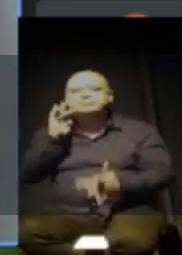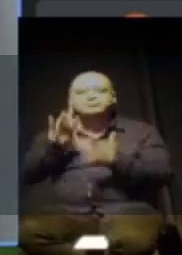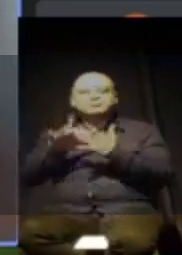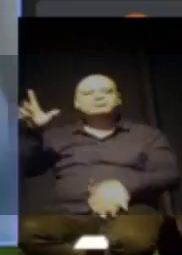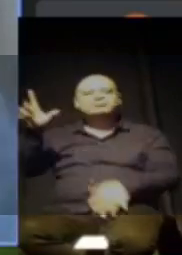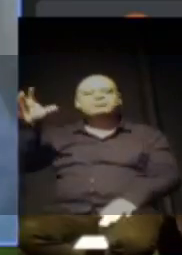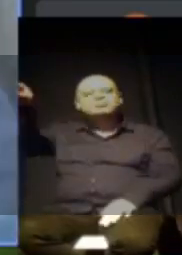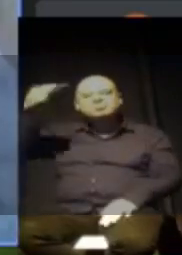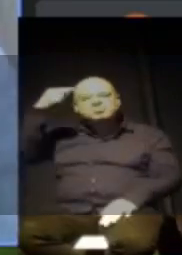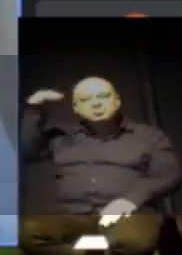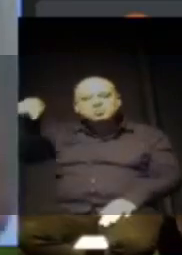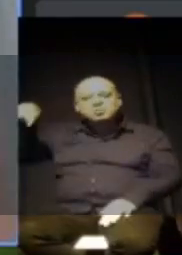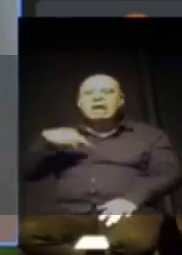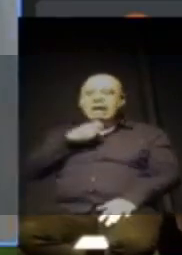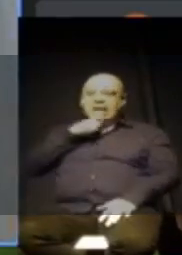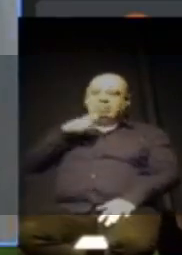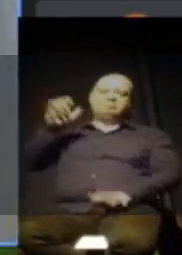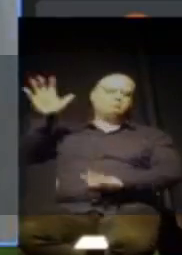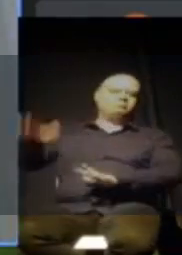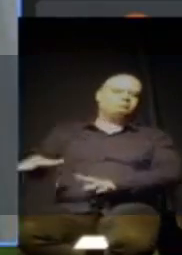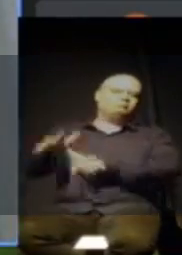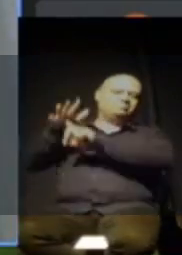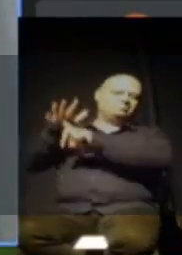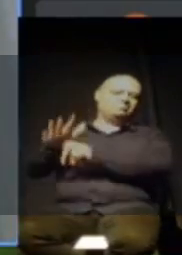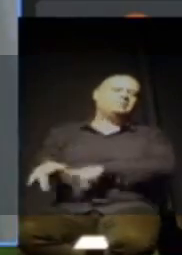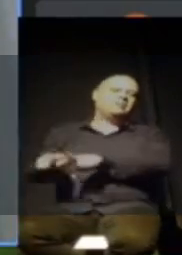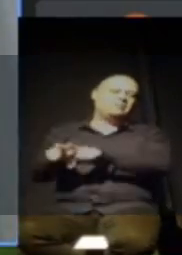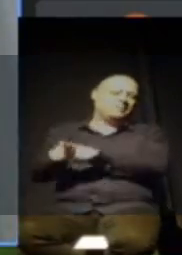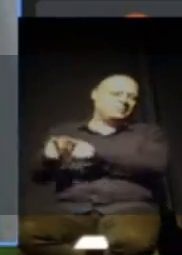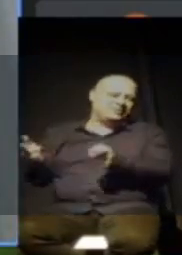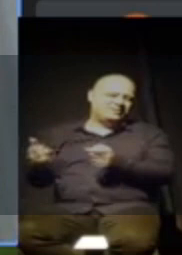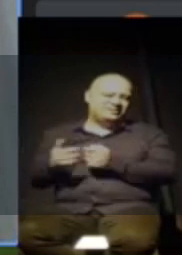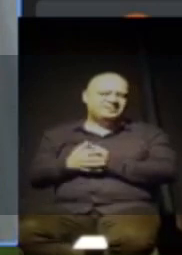y algunas personas ya no le entienden, por ejemplo. Entonces, implica que el racismo,